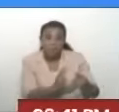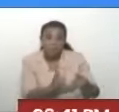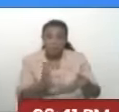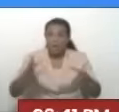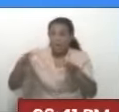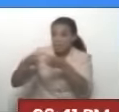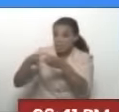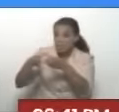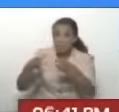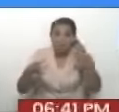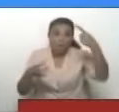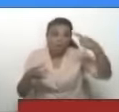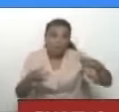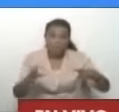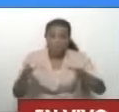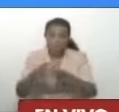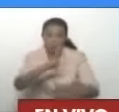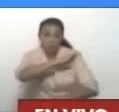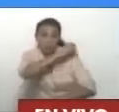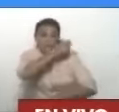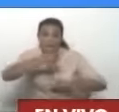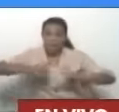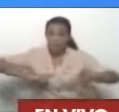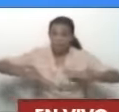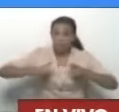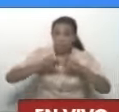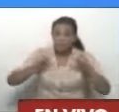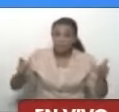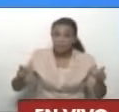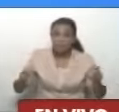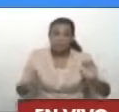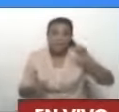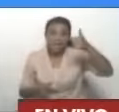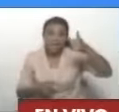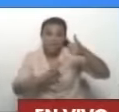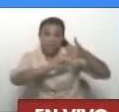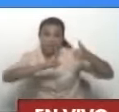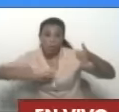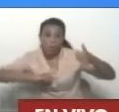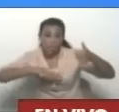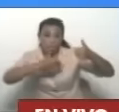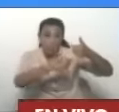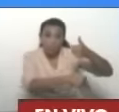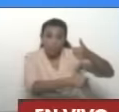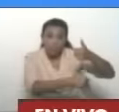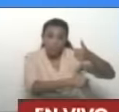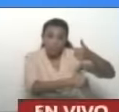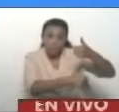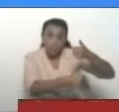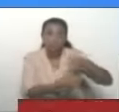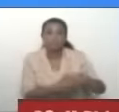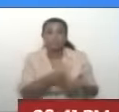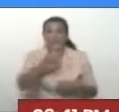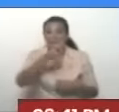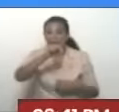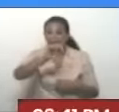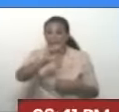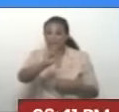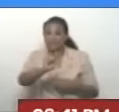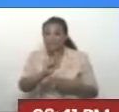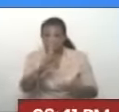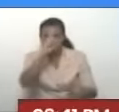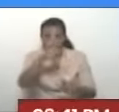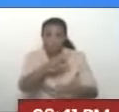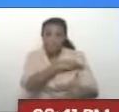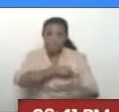equipo. La coordinadora general, jefe superior, es Génesis Garbet, al frente de la